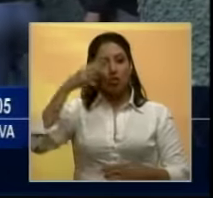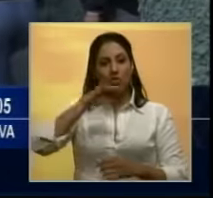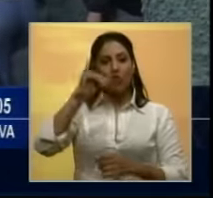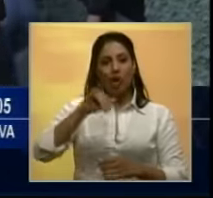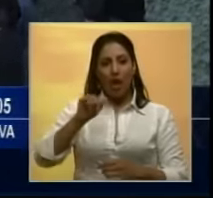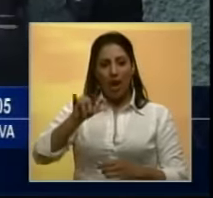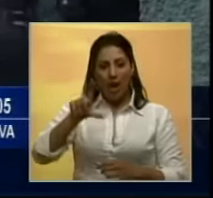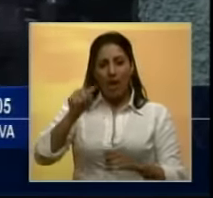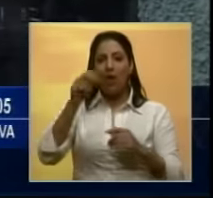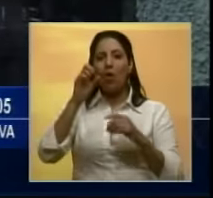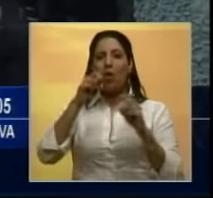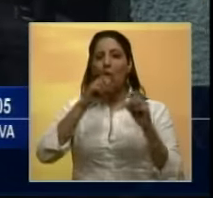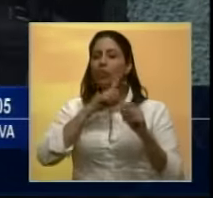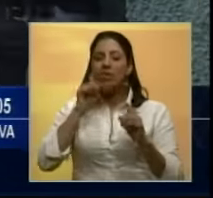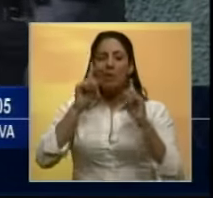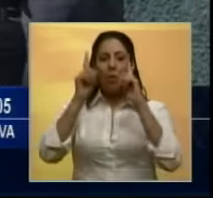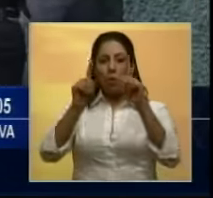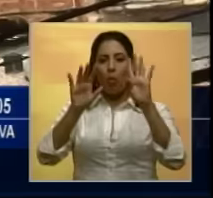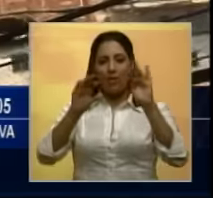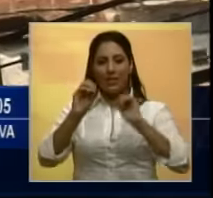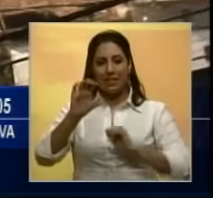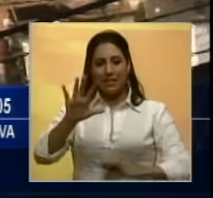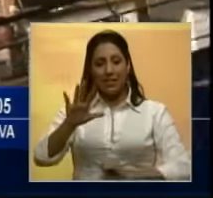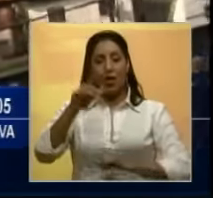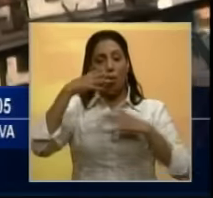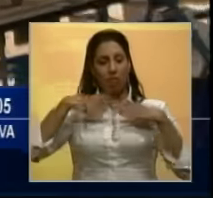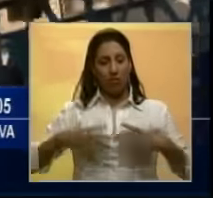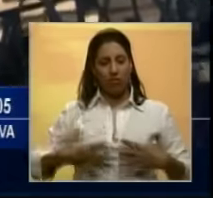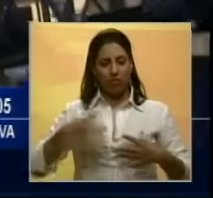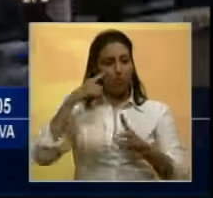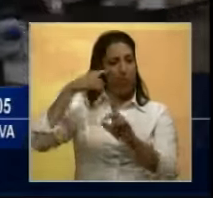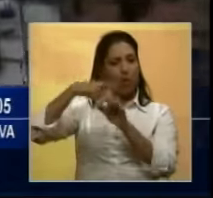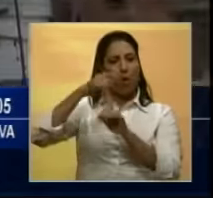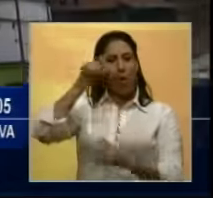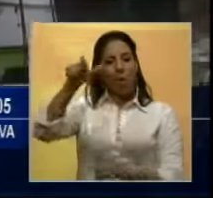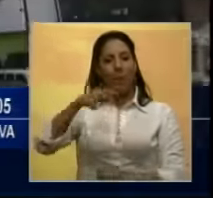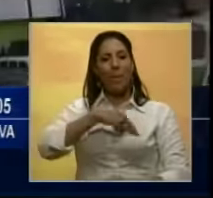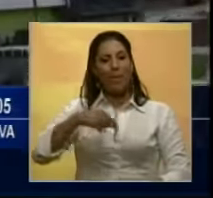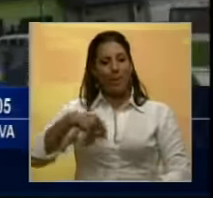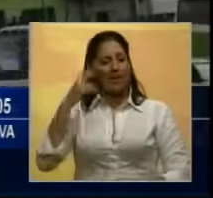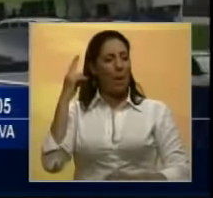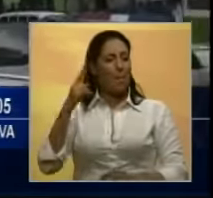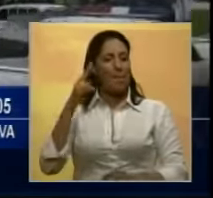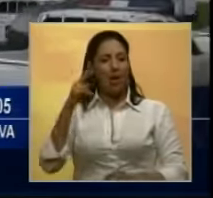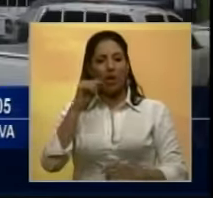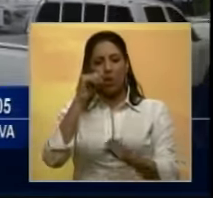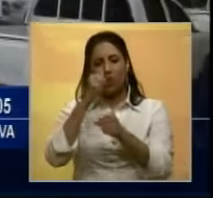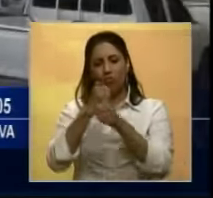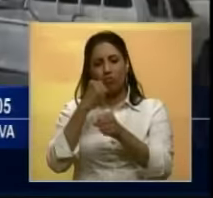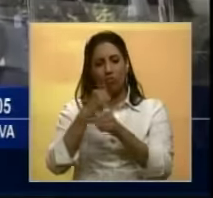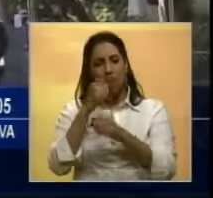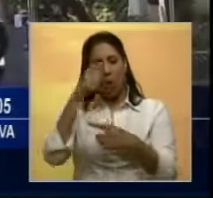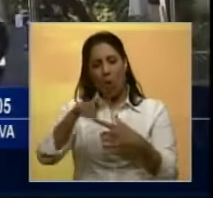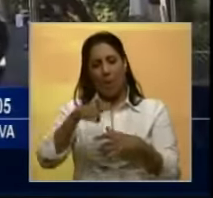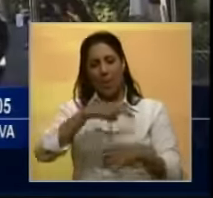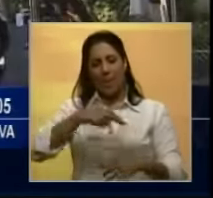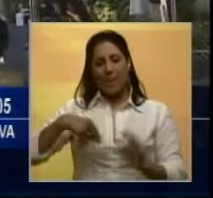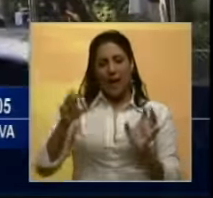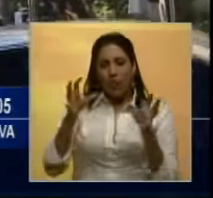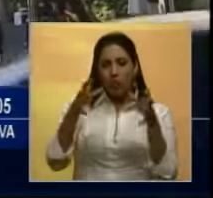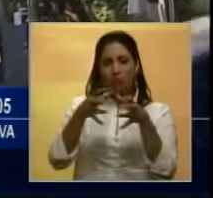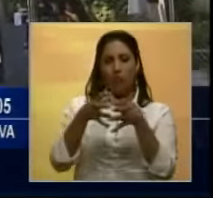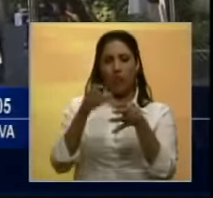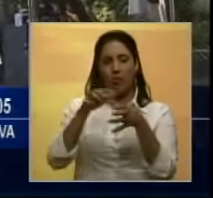Cota 905. Los uniformados tendrían ubicados a alias El Coqui, un peligroso delincuente líder de la organización